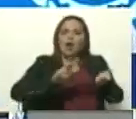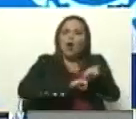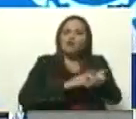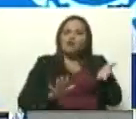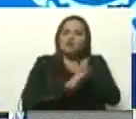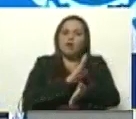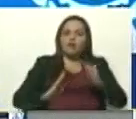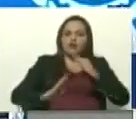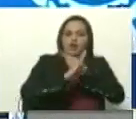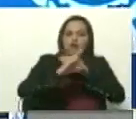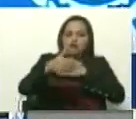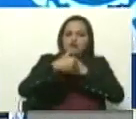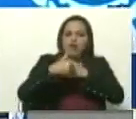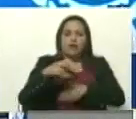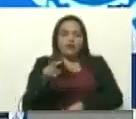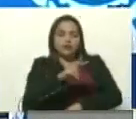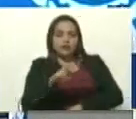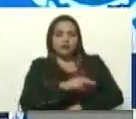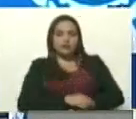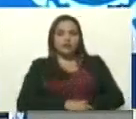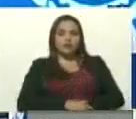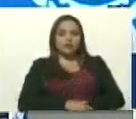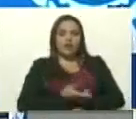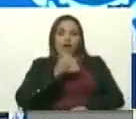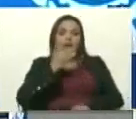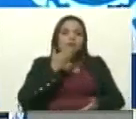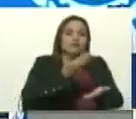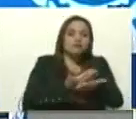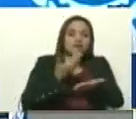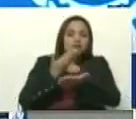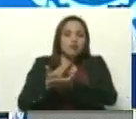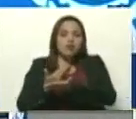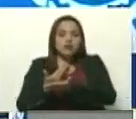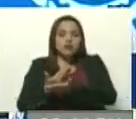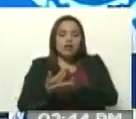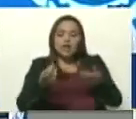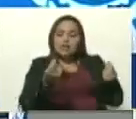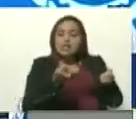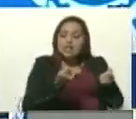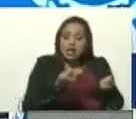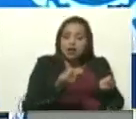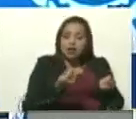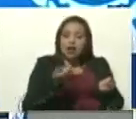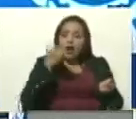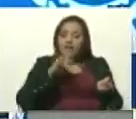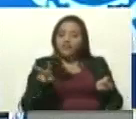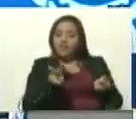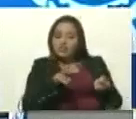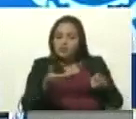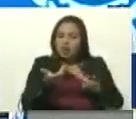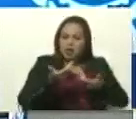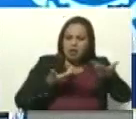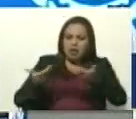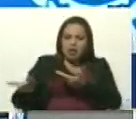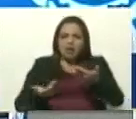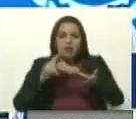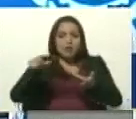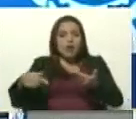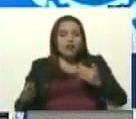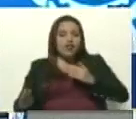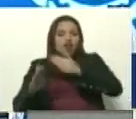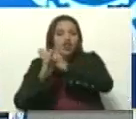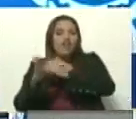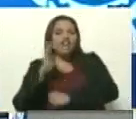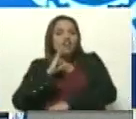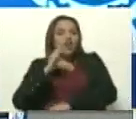contra Venezuela, cuando solicitamos que los ingresos líquidos que tenía Venezuela ilícitamente bloqueados en bancos en